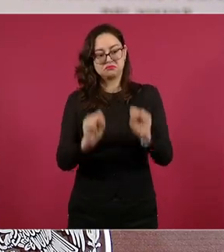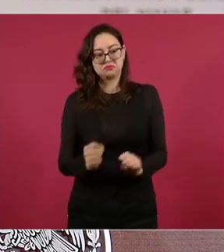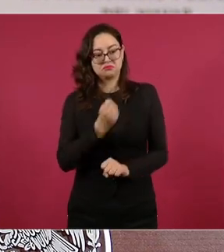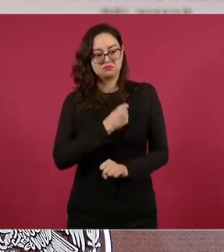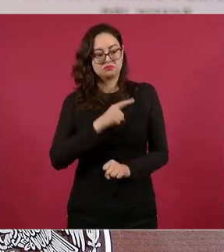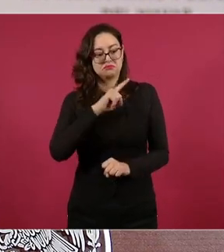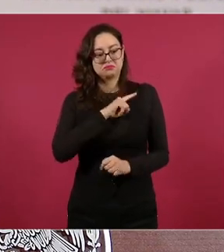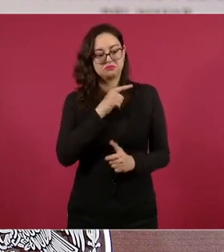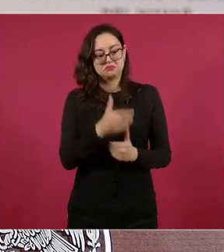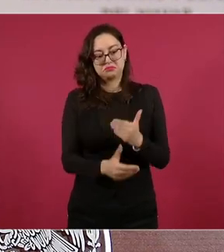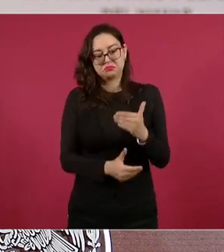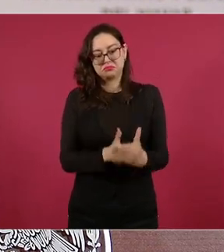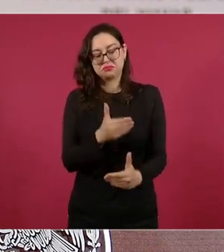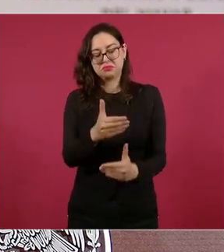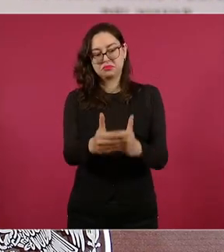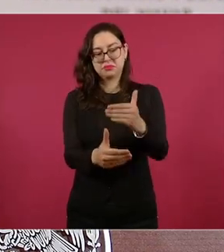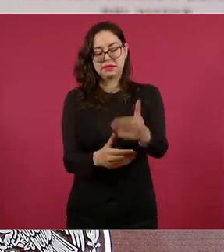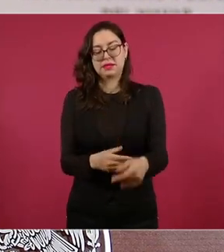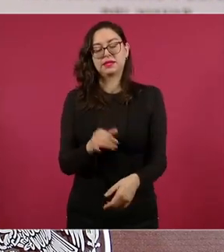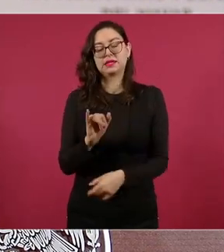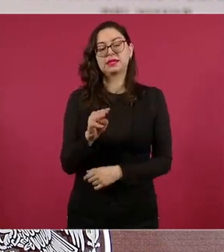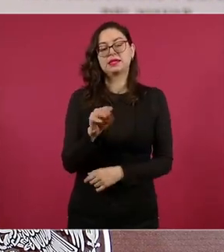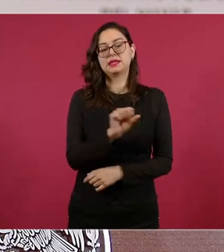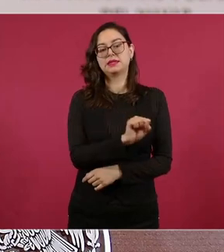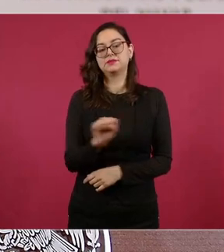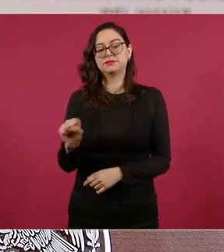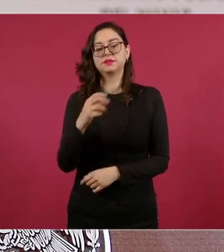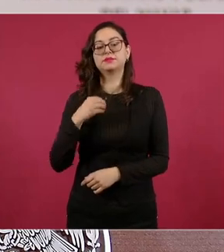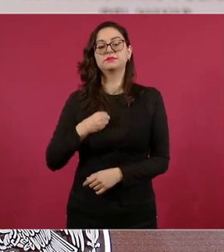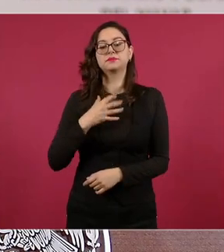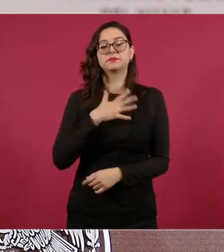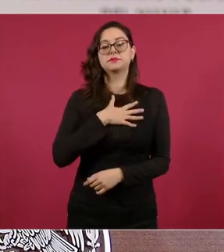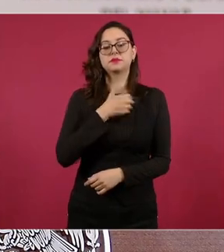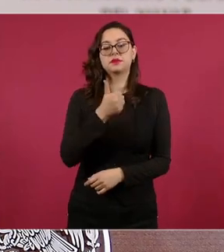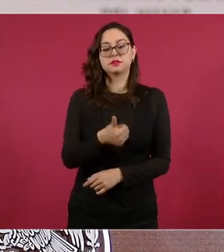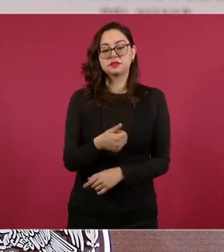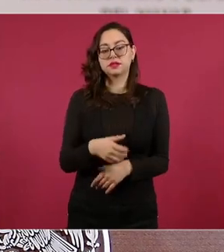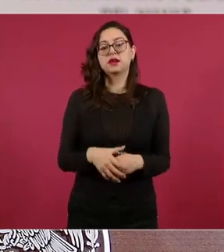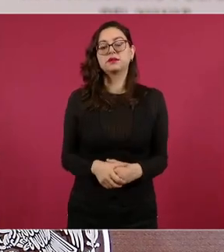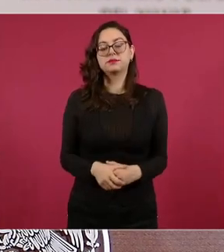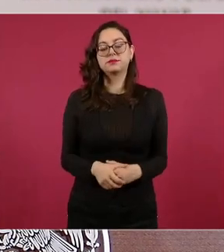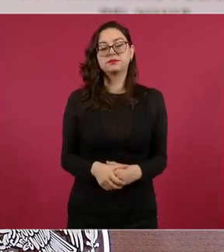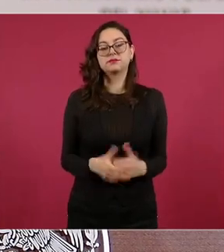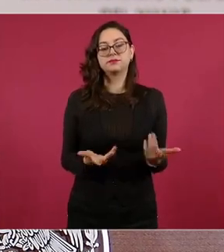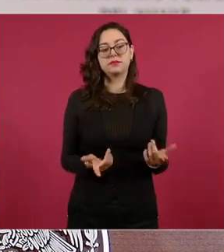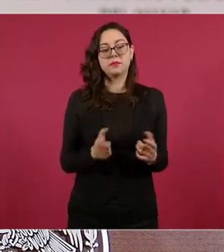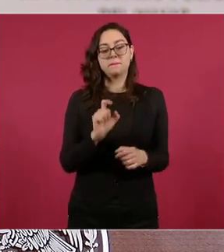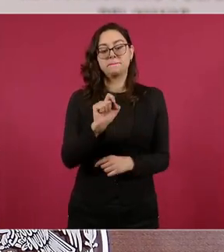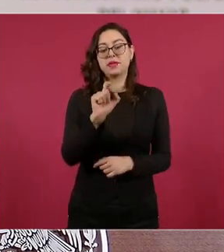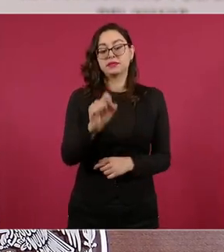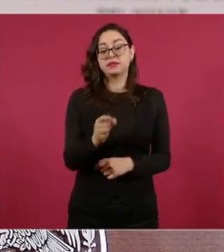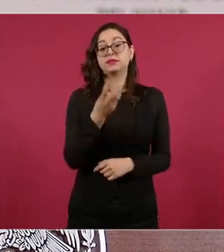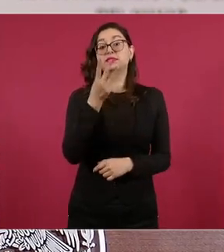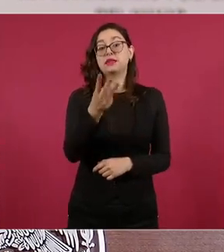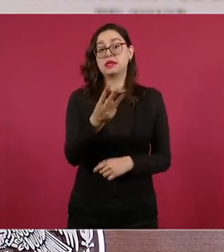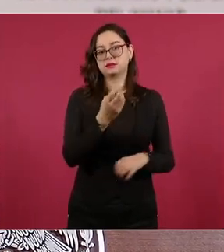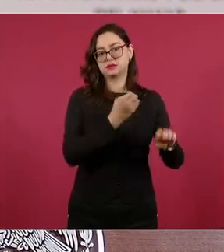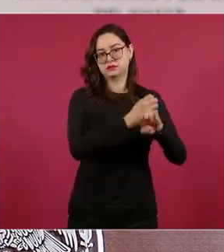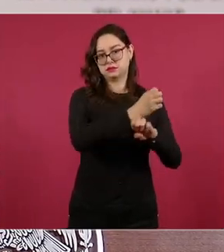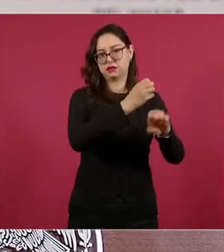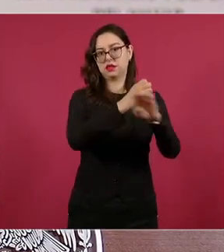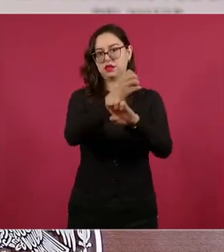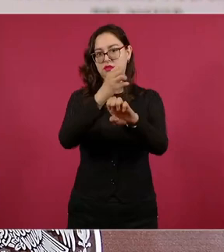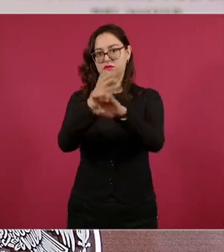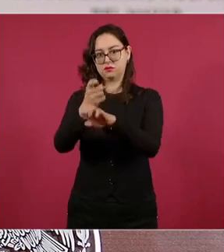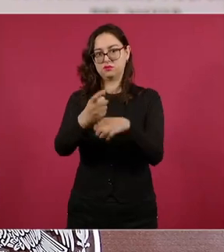ya, el IMSS-Bienestar, que trabaja para la atención de los 23 estados sin seguridad social,